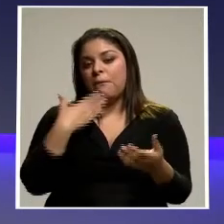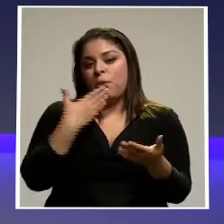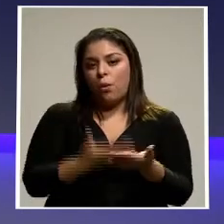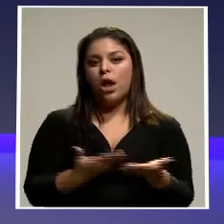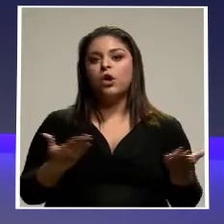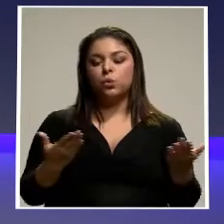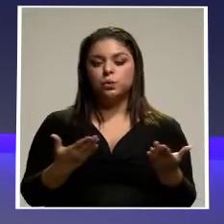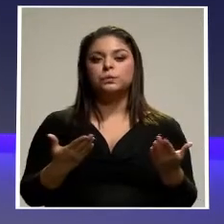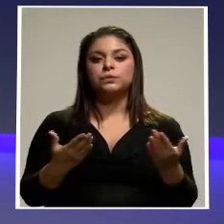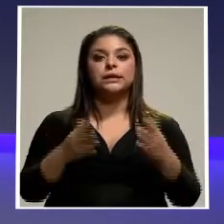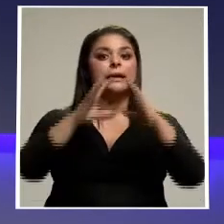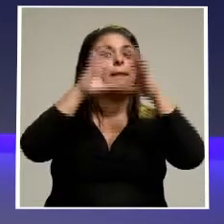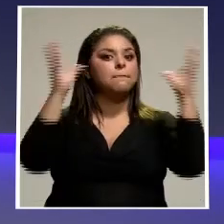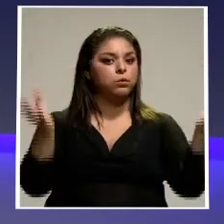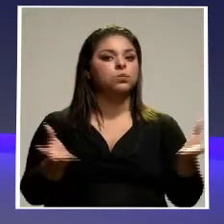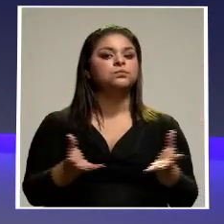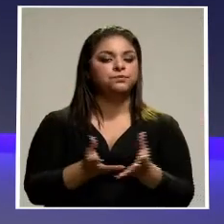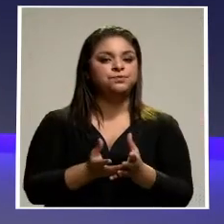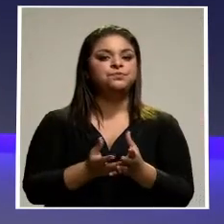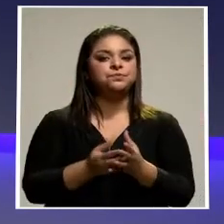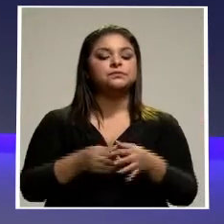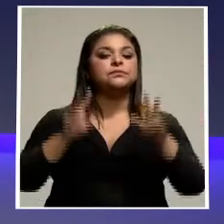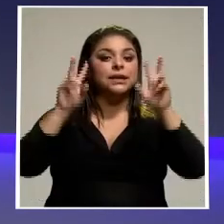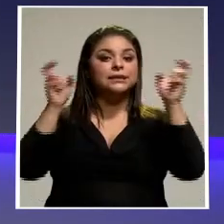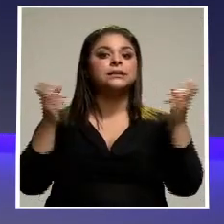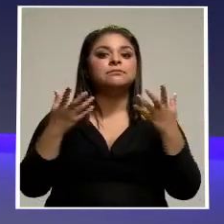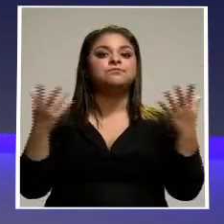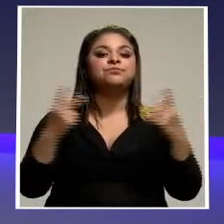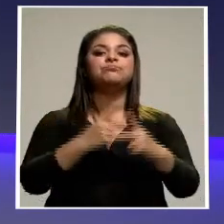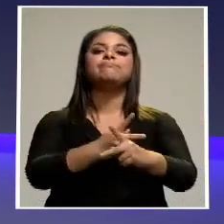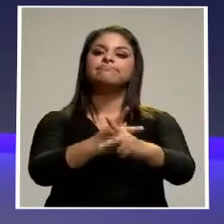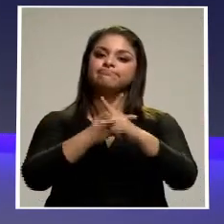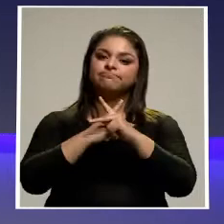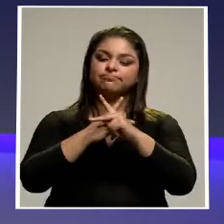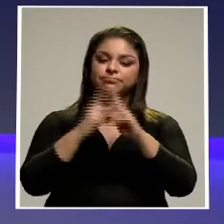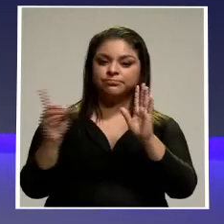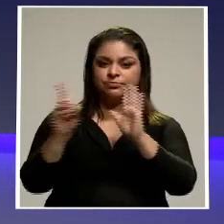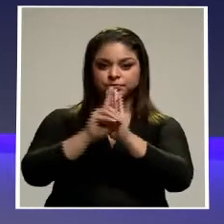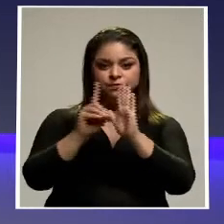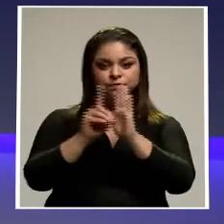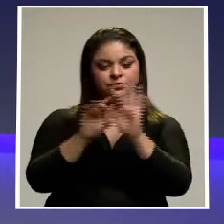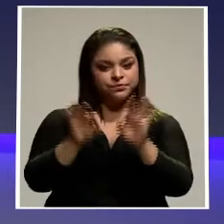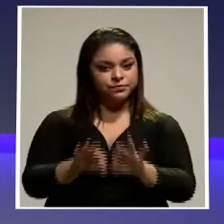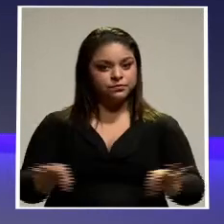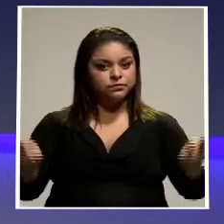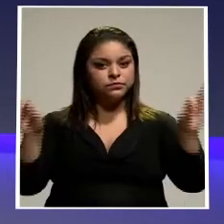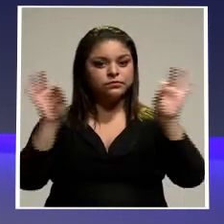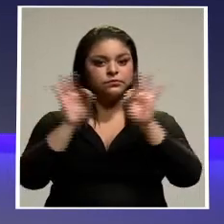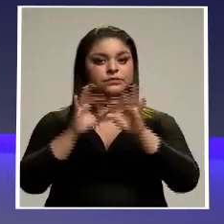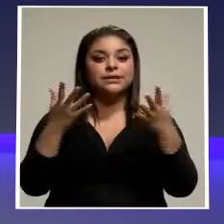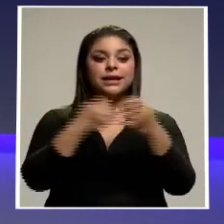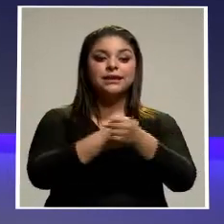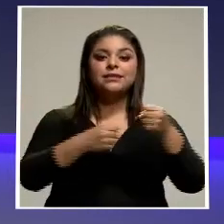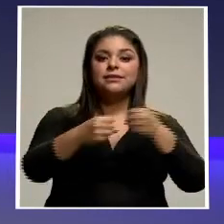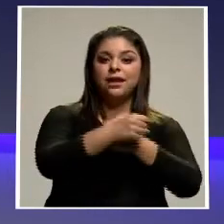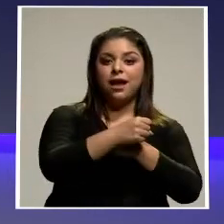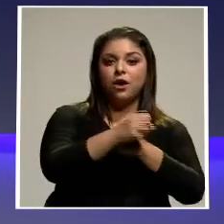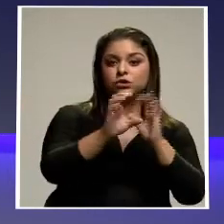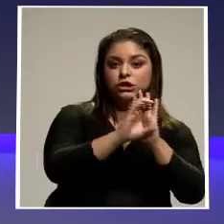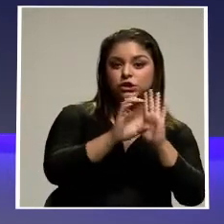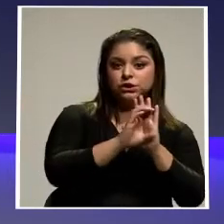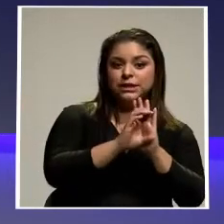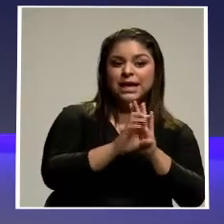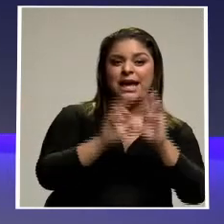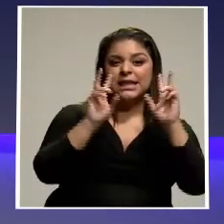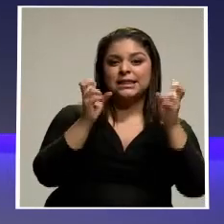celeros del mundo en materia de protección de derechos fundamentales, que es la Sala Constitucional, que en materia de habeas